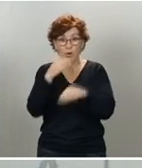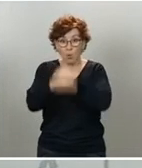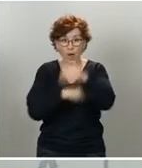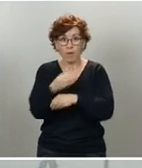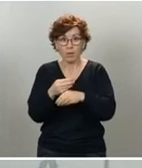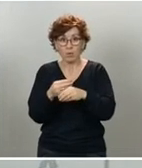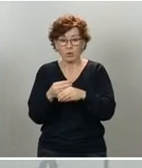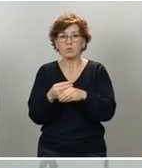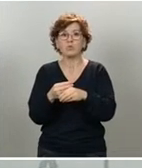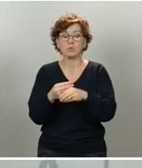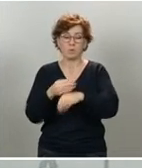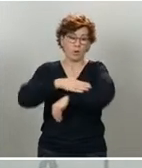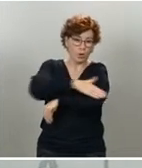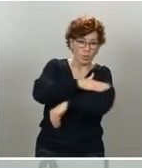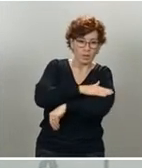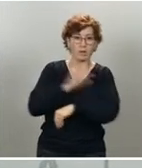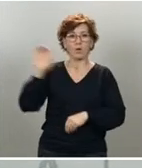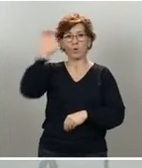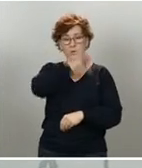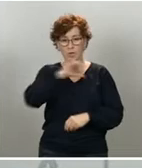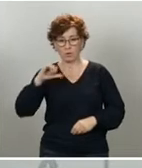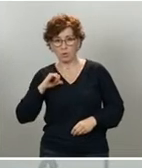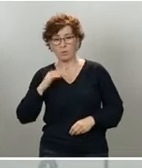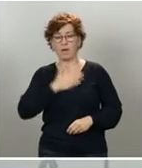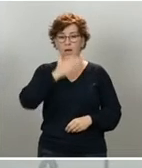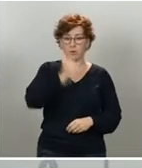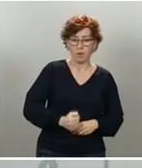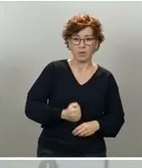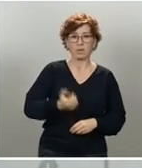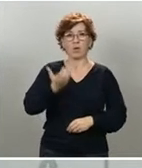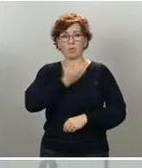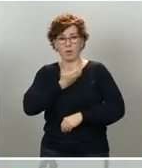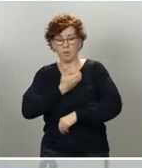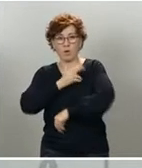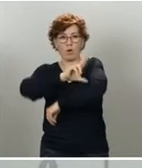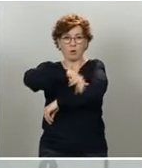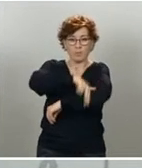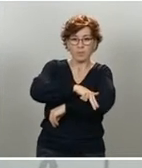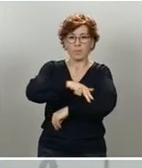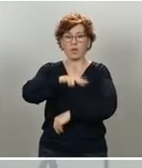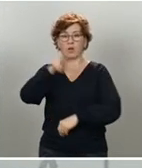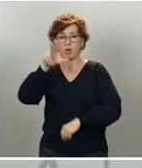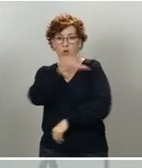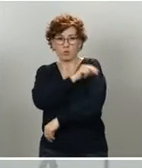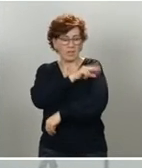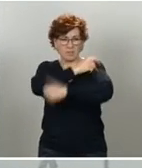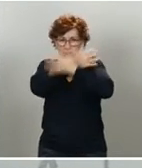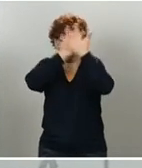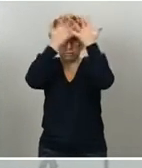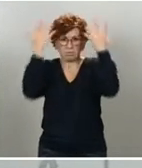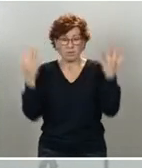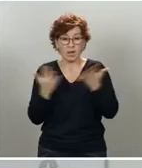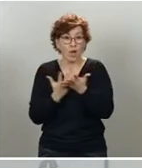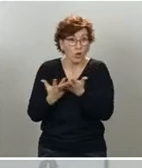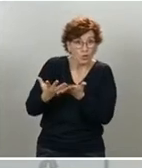Gobierno, comunidades autónomas, ayuntamientos, municipios, provincias, cabildos, consells, si colaboramos también y coordinamos el Gobierno de España,